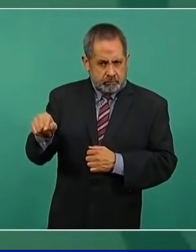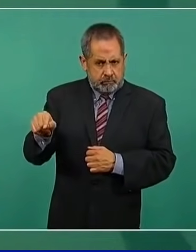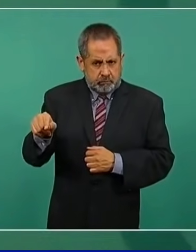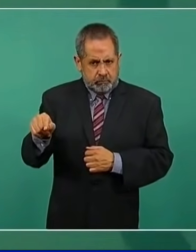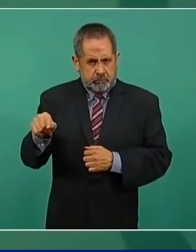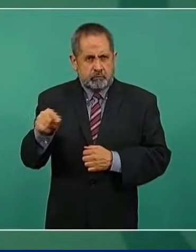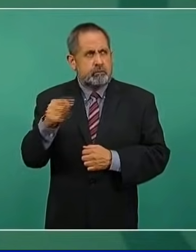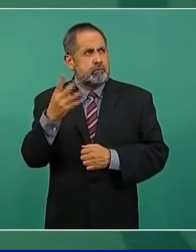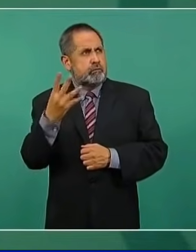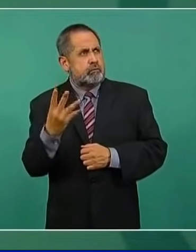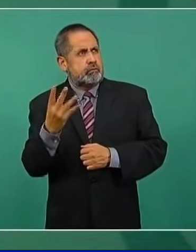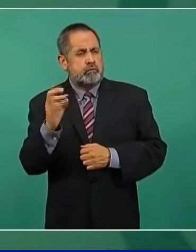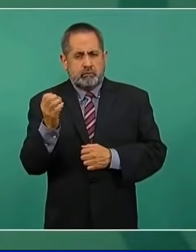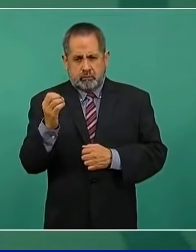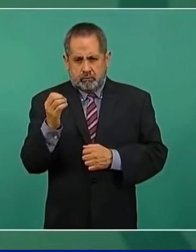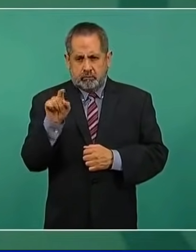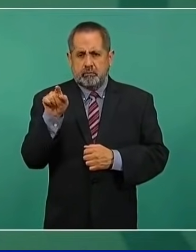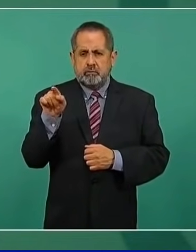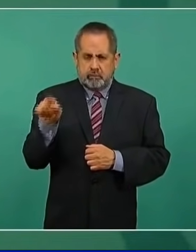4 de octubre,